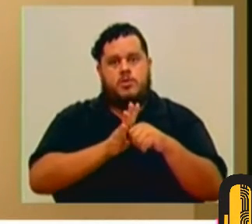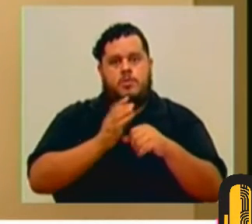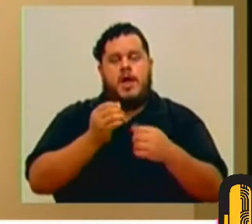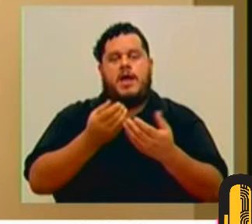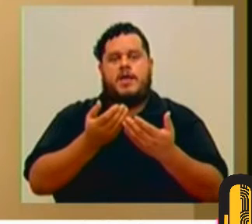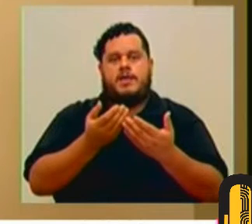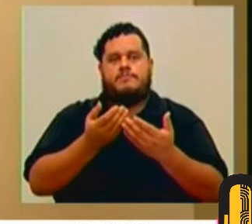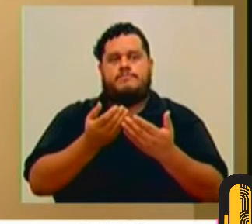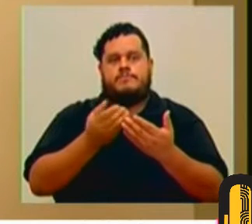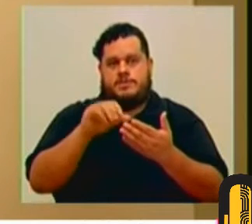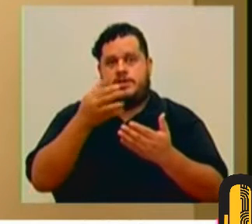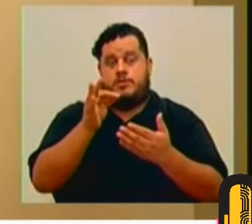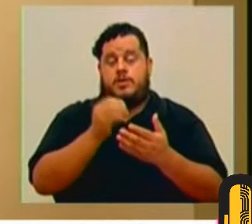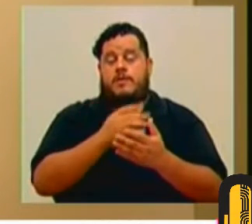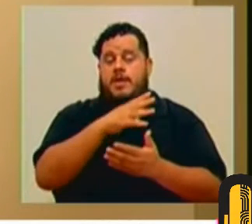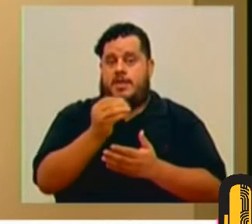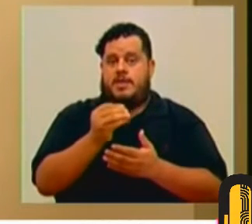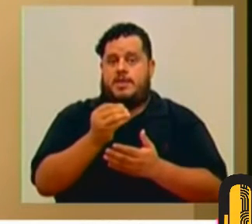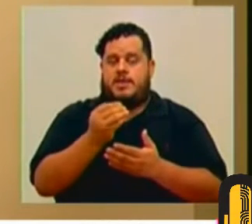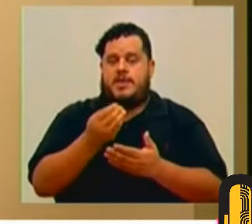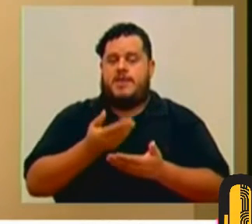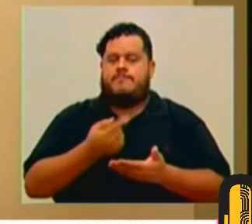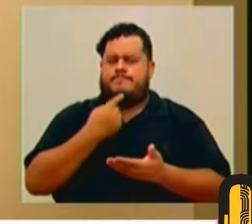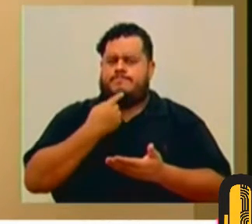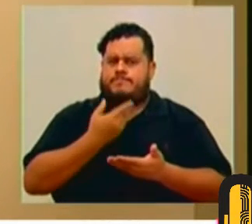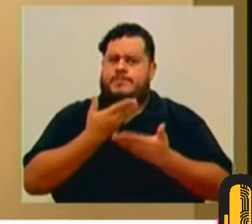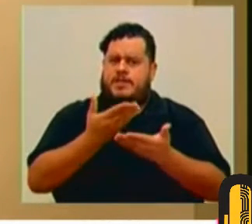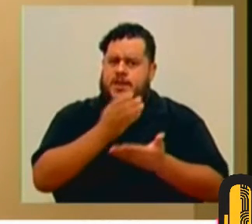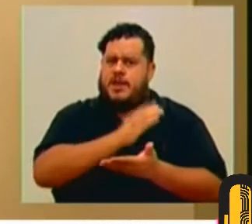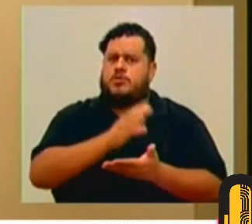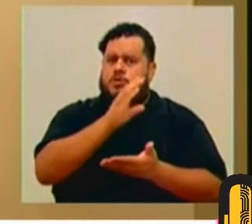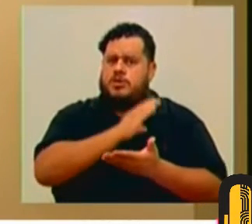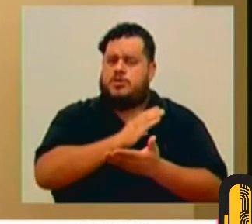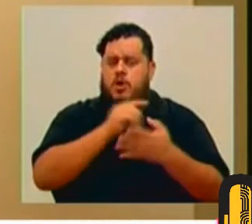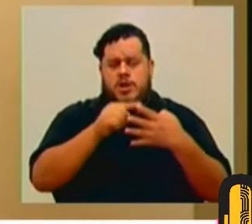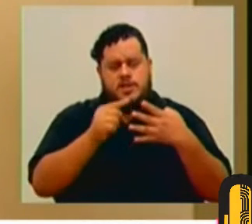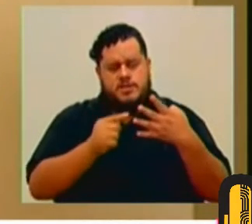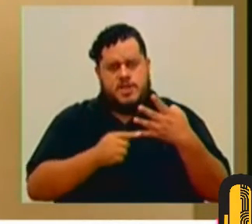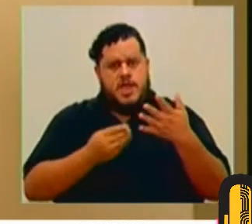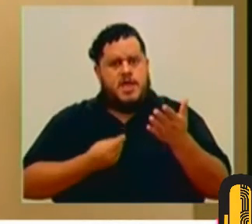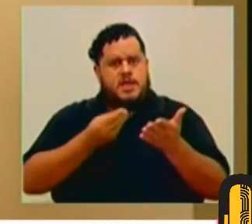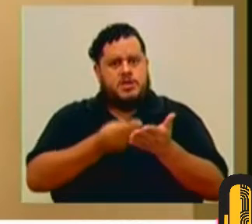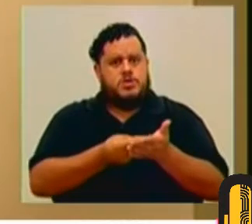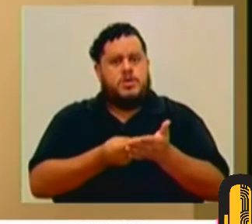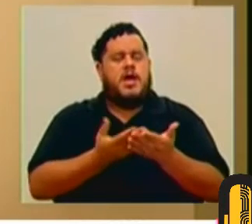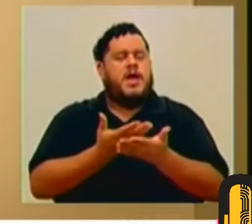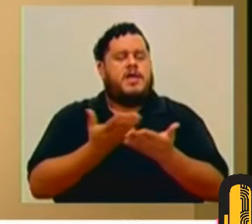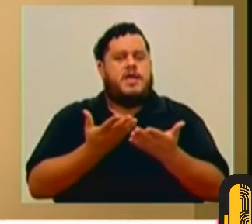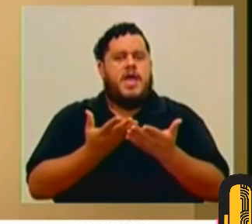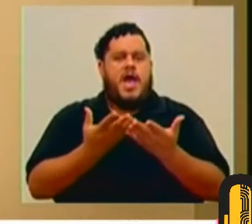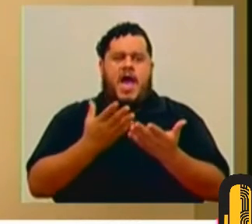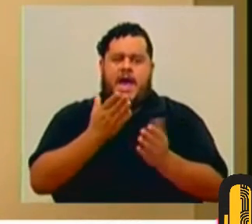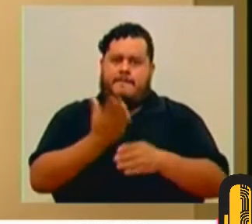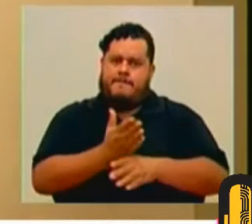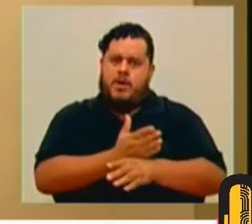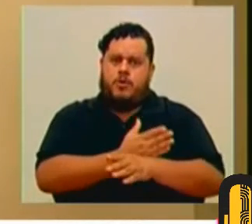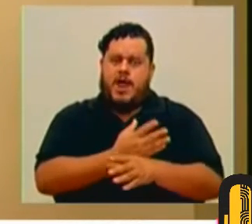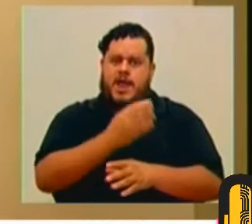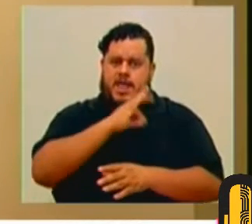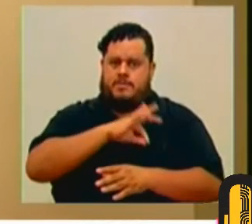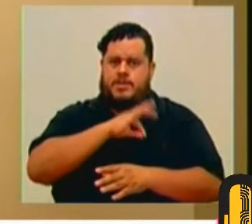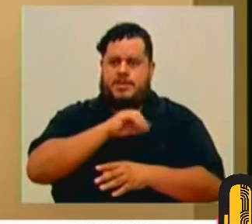del COVID-19 y determinar condiciones que contribuyan a la optimización de la salud y bienestar